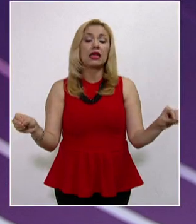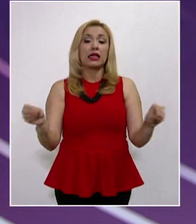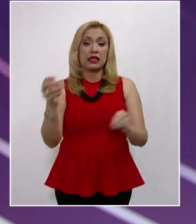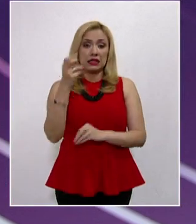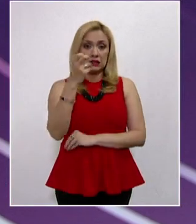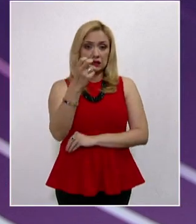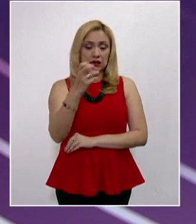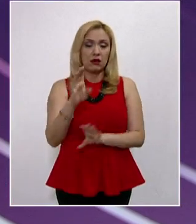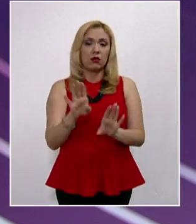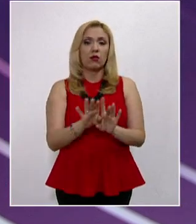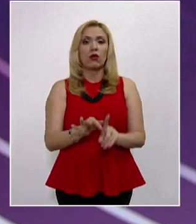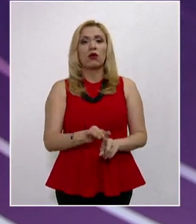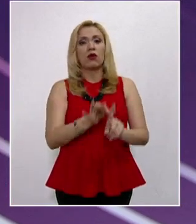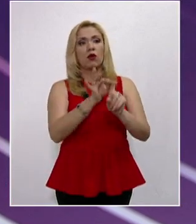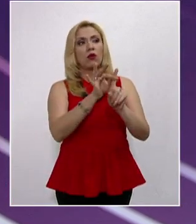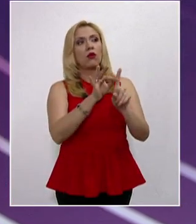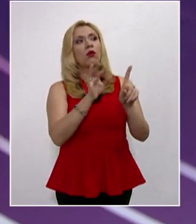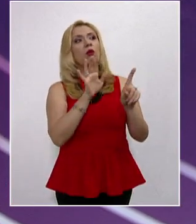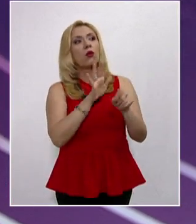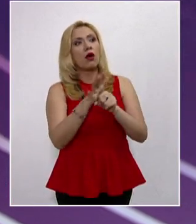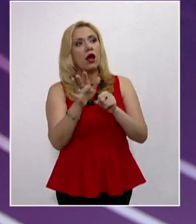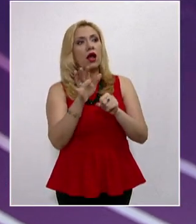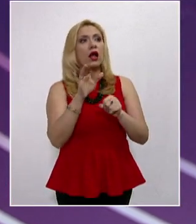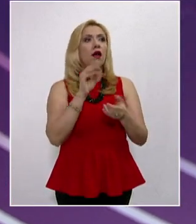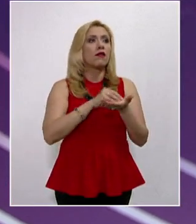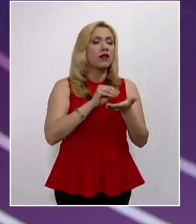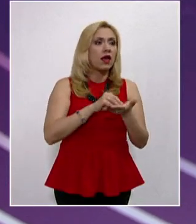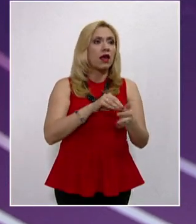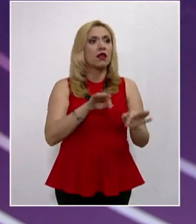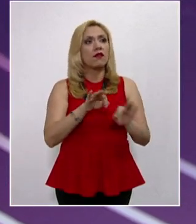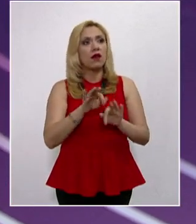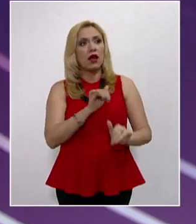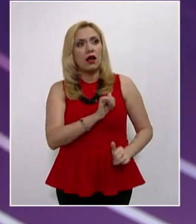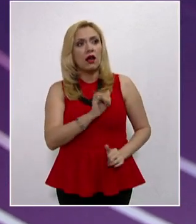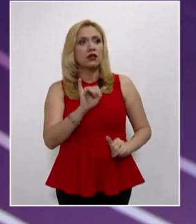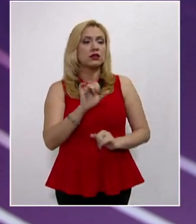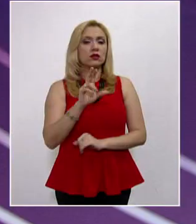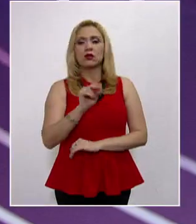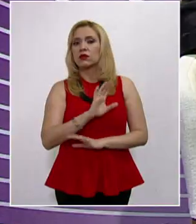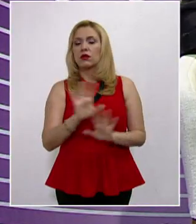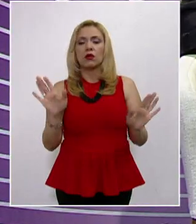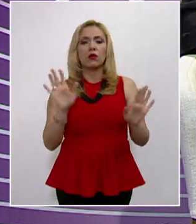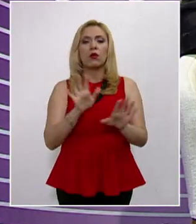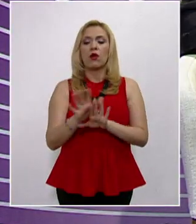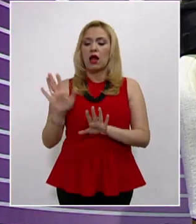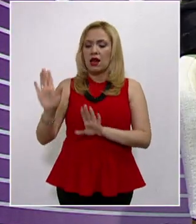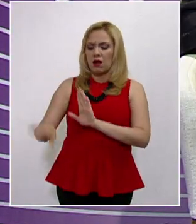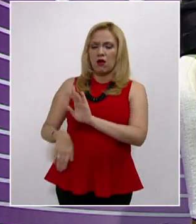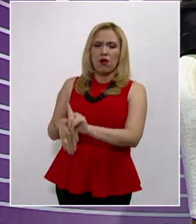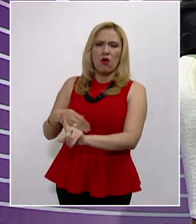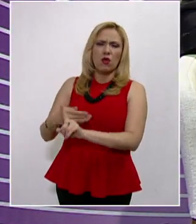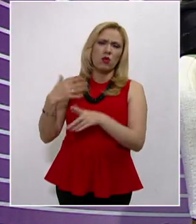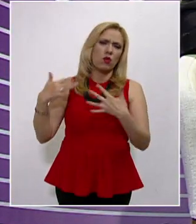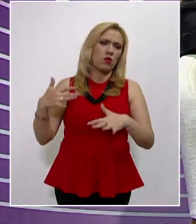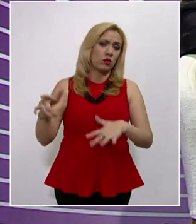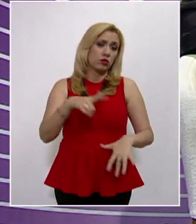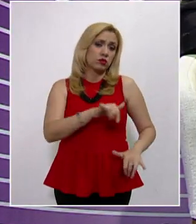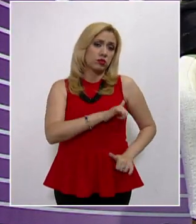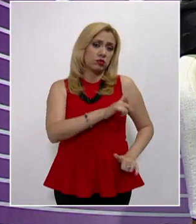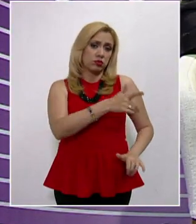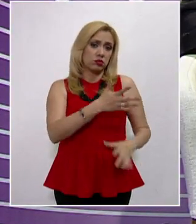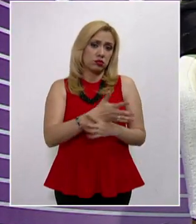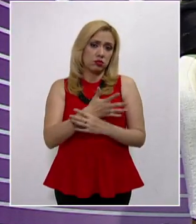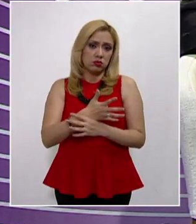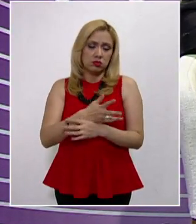tipo de delito o si era en activo o no en activo, sino el impacto que podía tener en las víctimas. Y aquí es donde viene un enfoque, o sea, un cambio en el